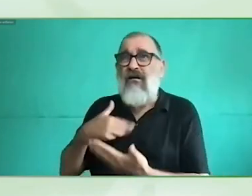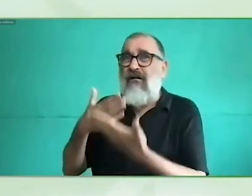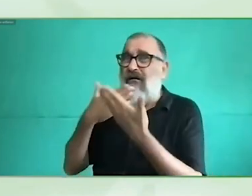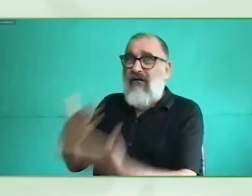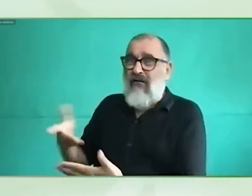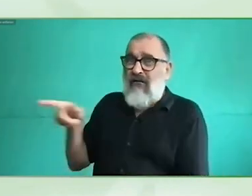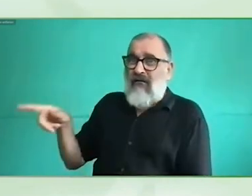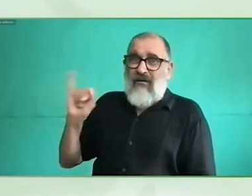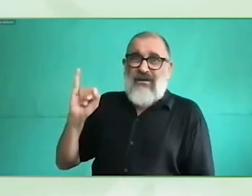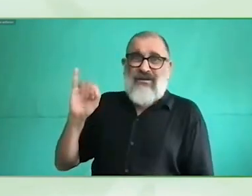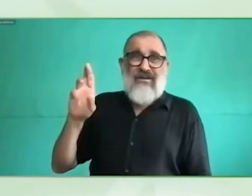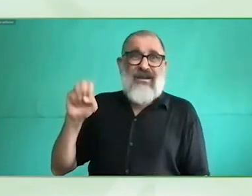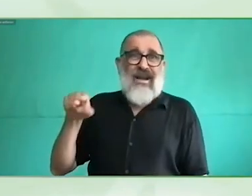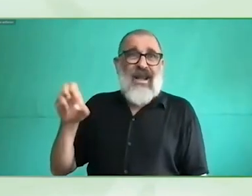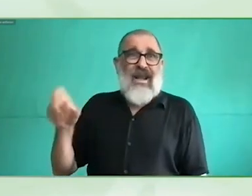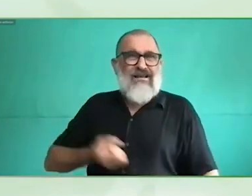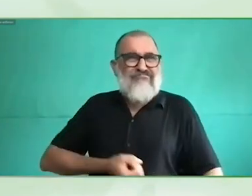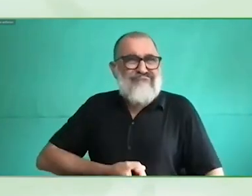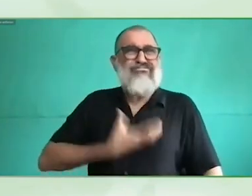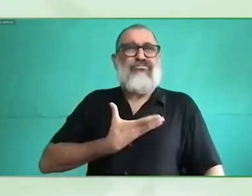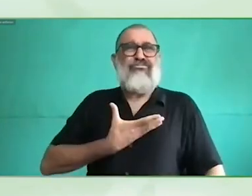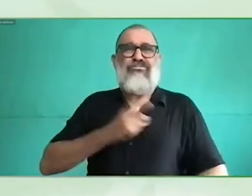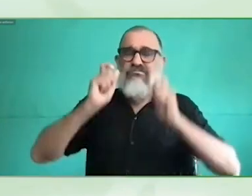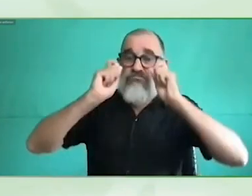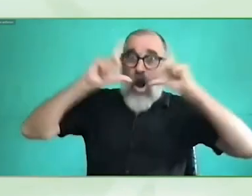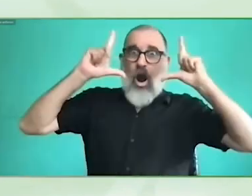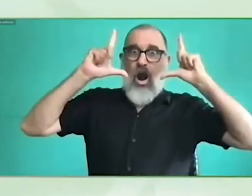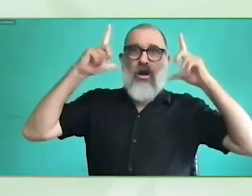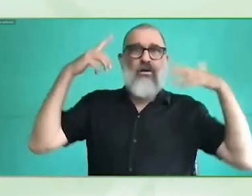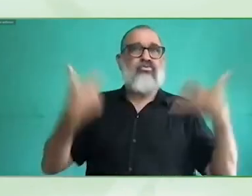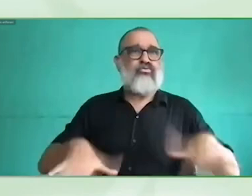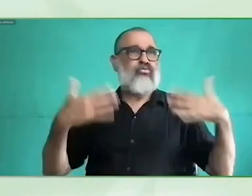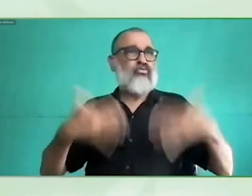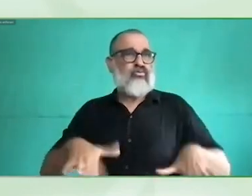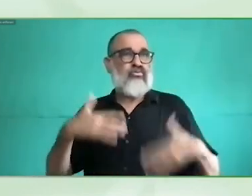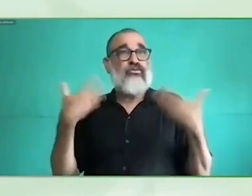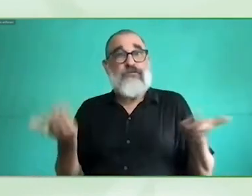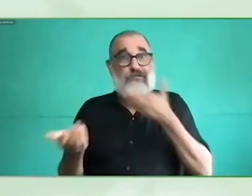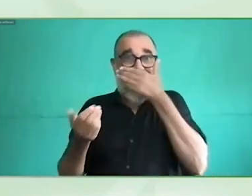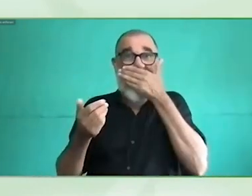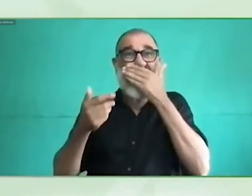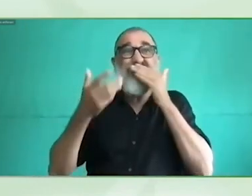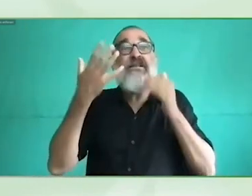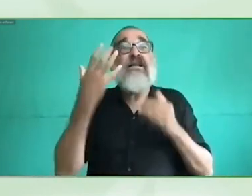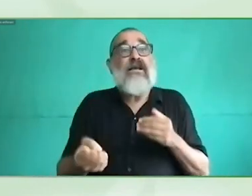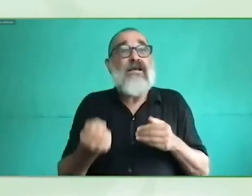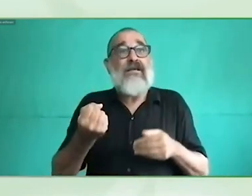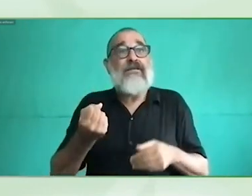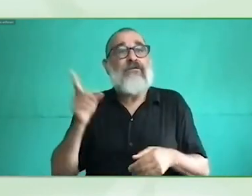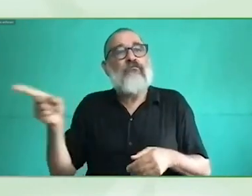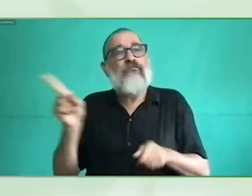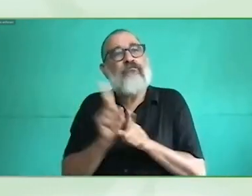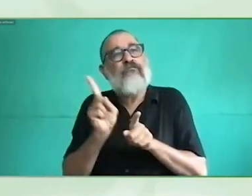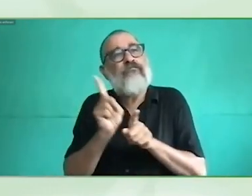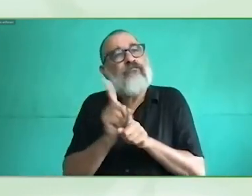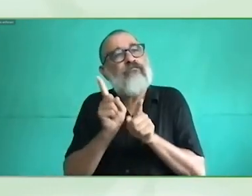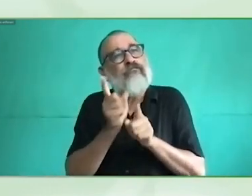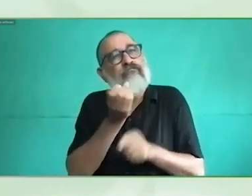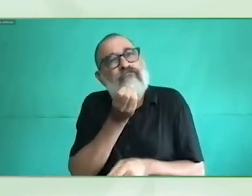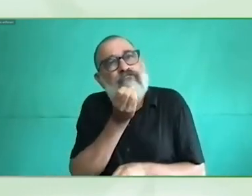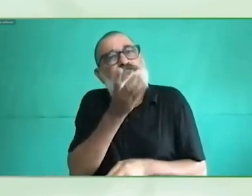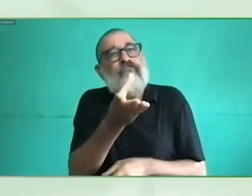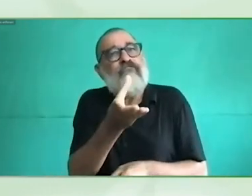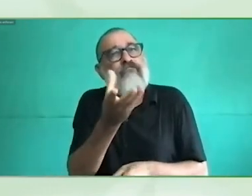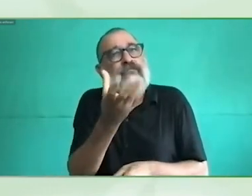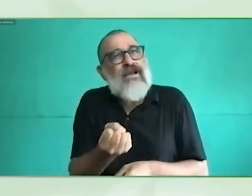la inclusión desde una nueva perspectiva no el lema nada sobre nosotros y nosotros es la ley